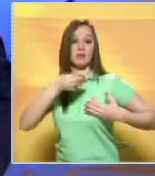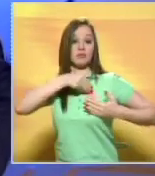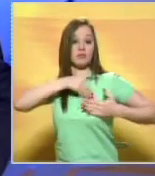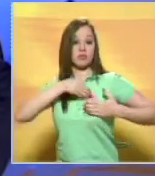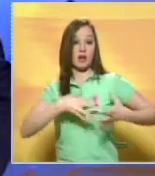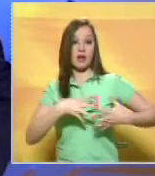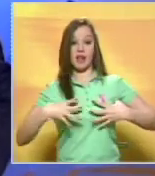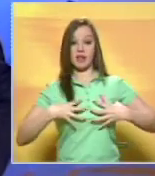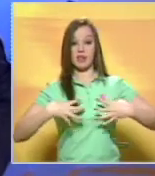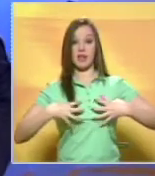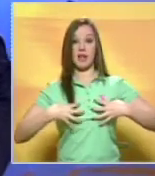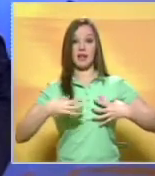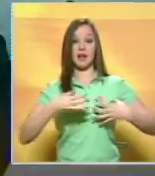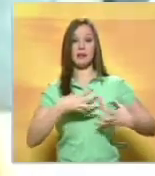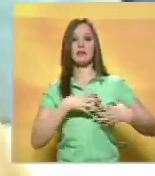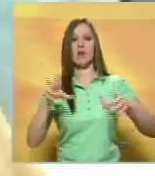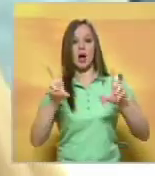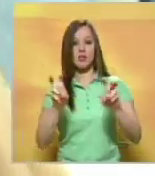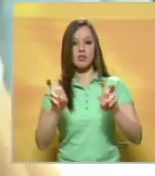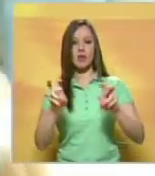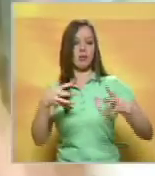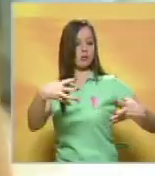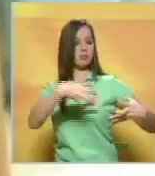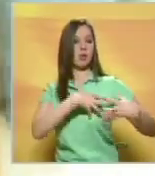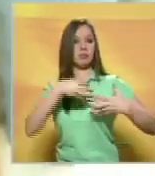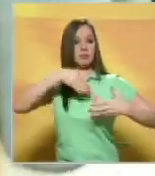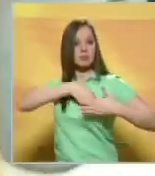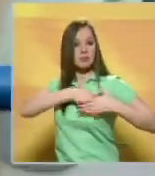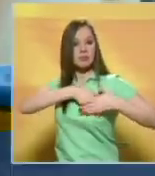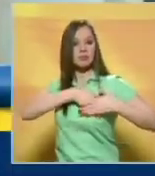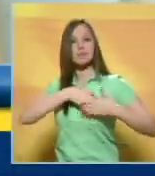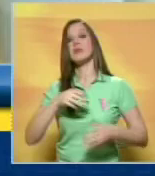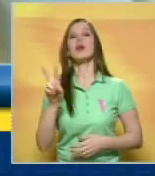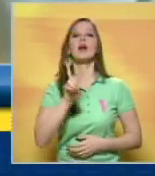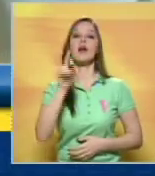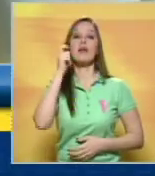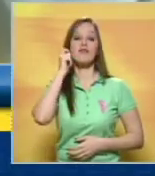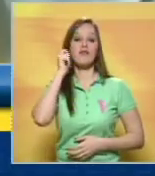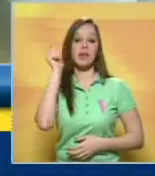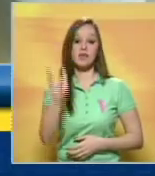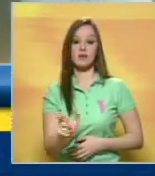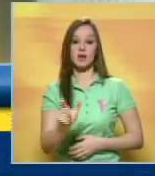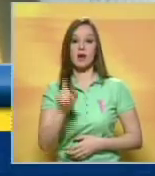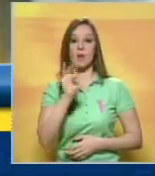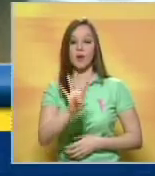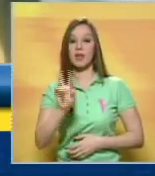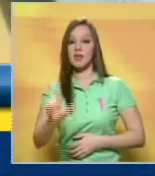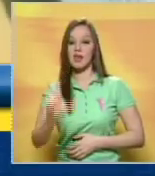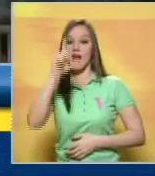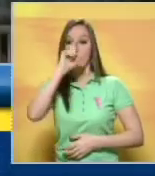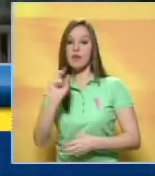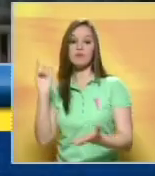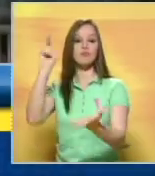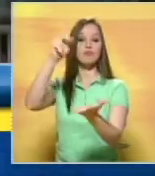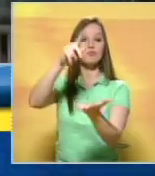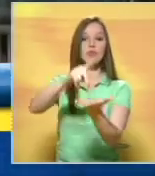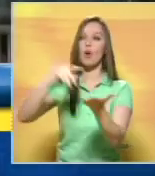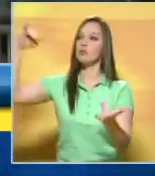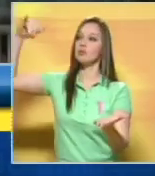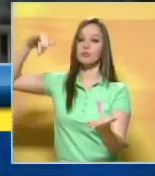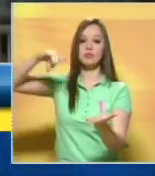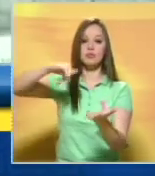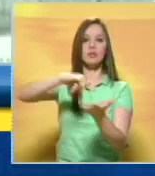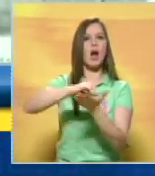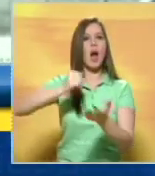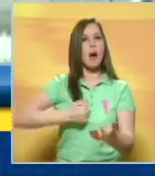prótesis mamarias implantadas. Una mujer de nacionalidad venezolana de 43 años llegó a Madrid en un vuelo procedente de